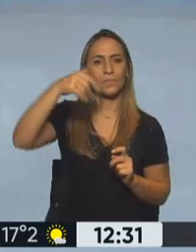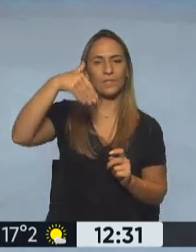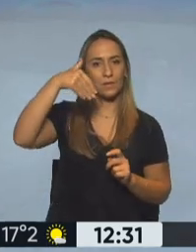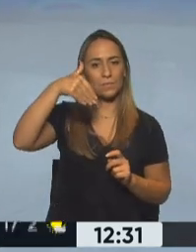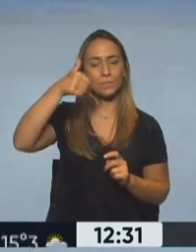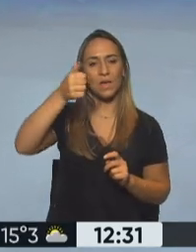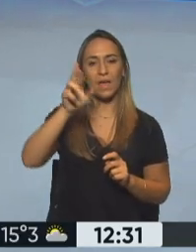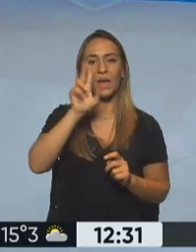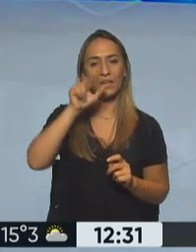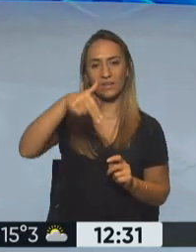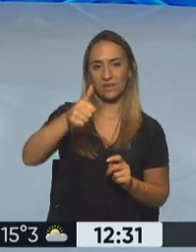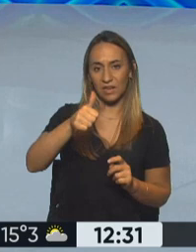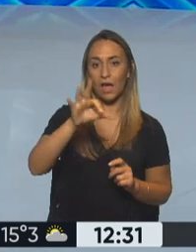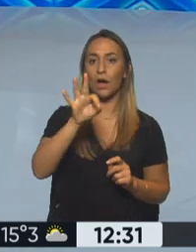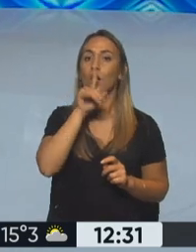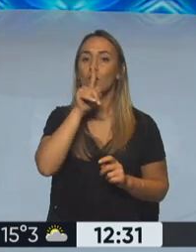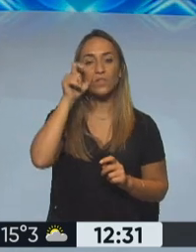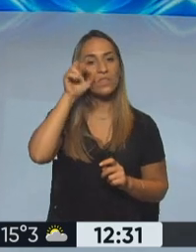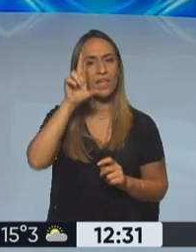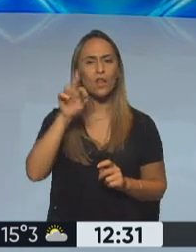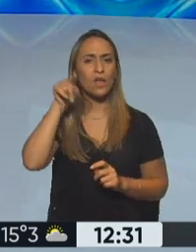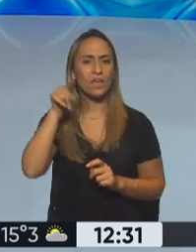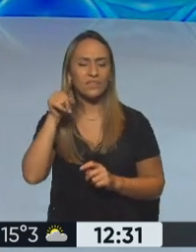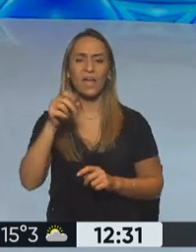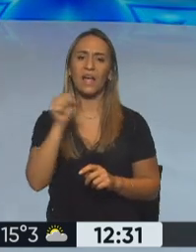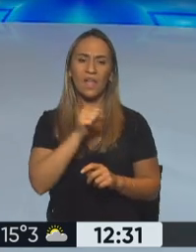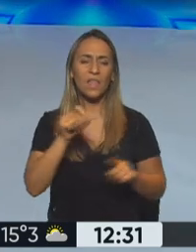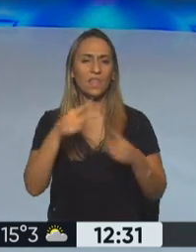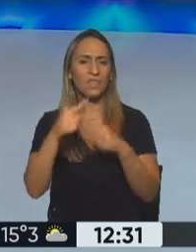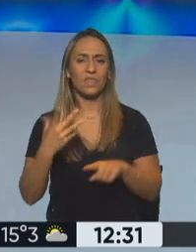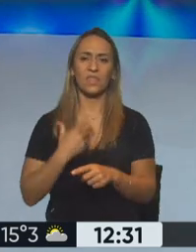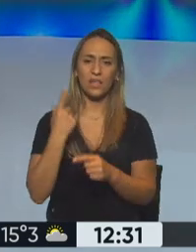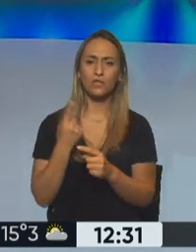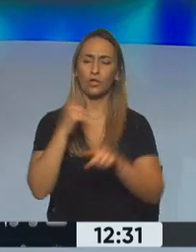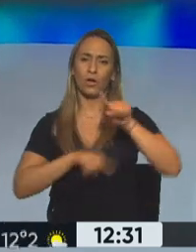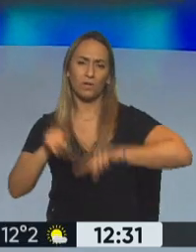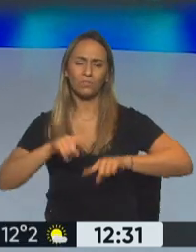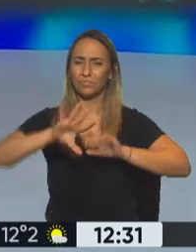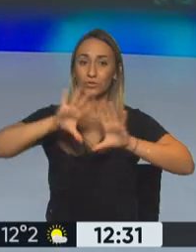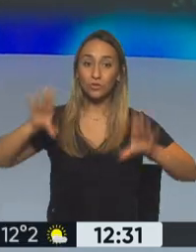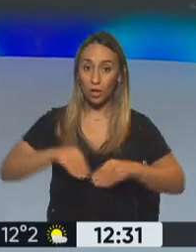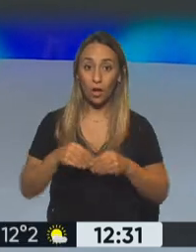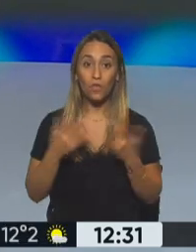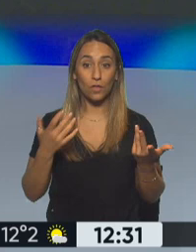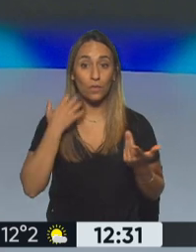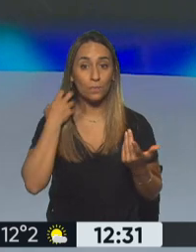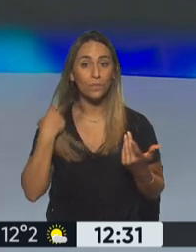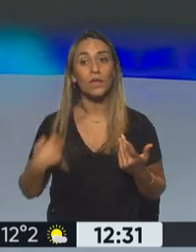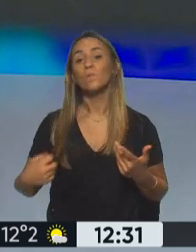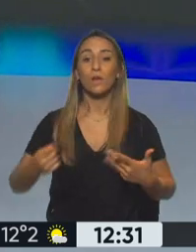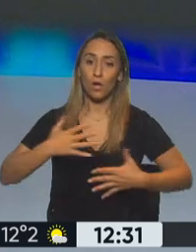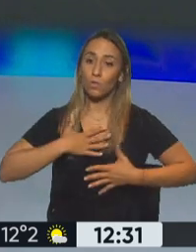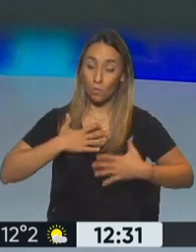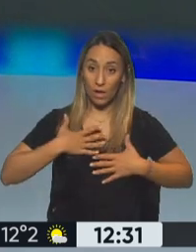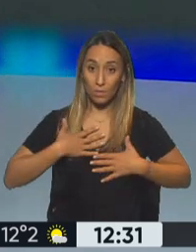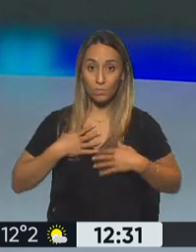una autora, directora, coreógrafa, bailarina, performer, actriz. Todo eso con un gran impacto, hay que decir, que pone su cuerpo al